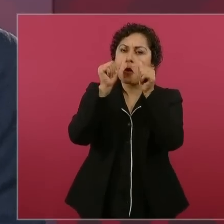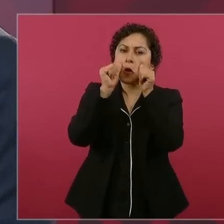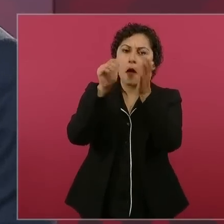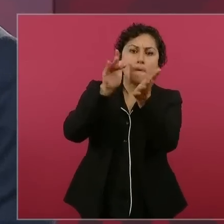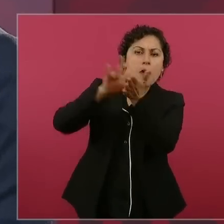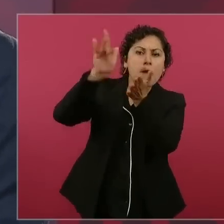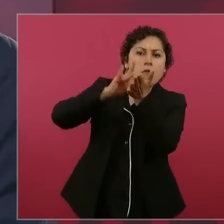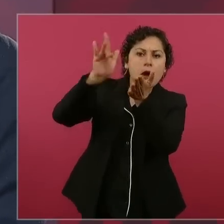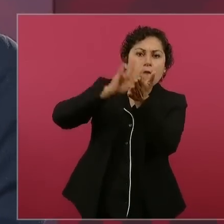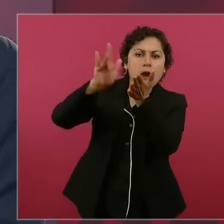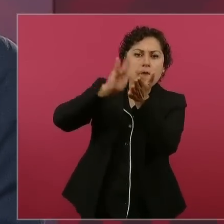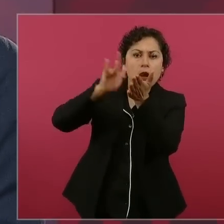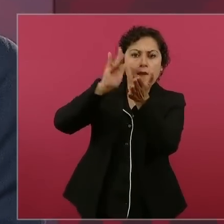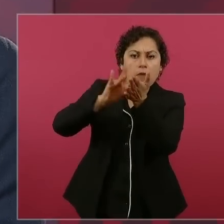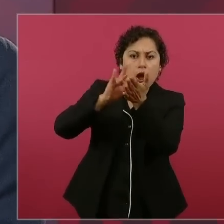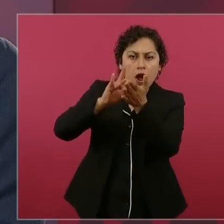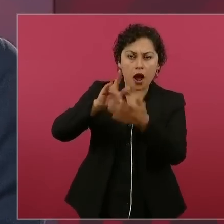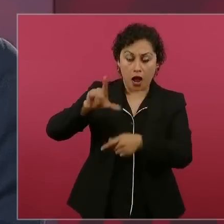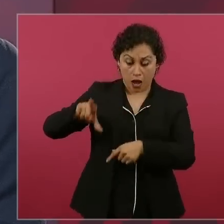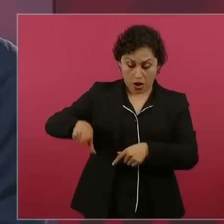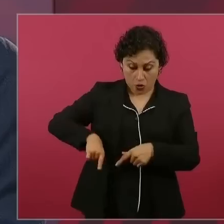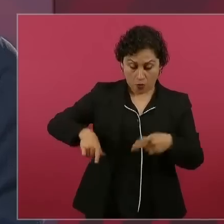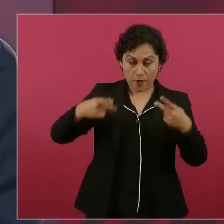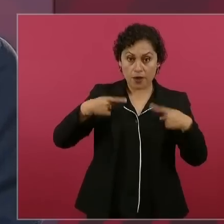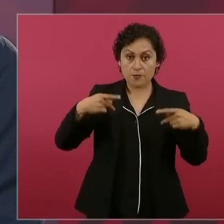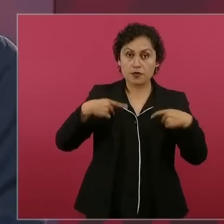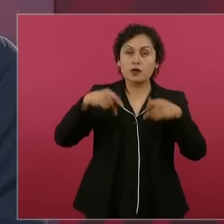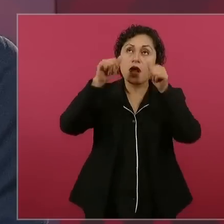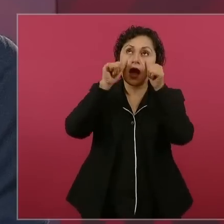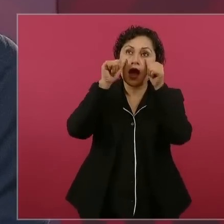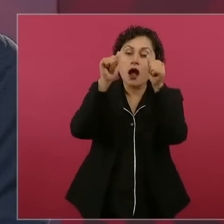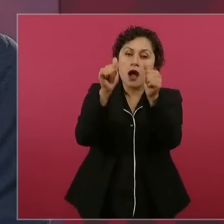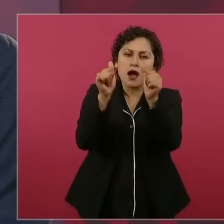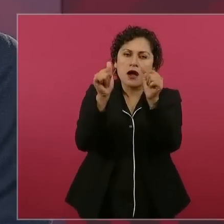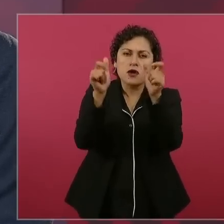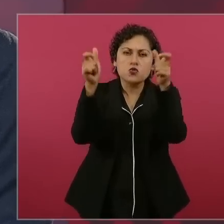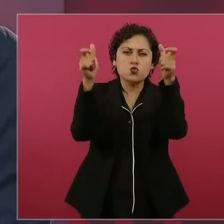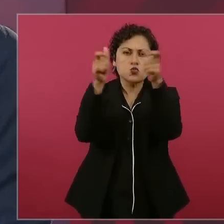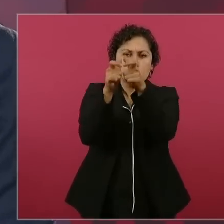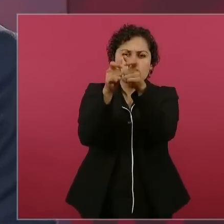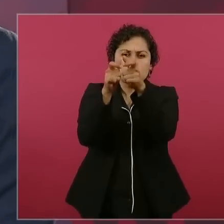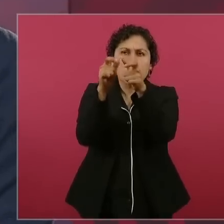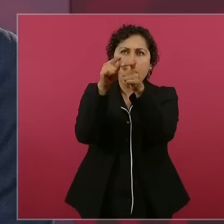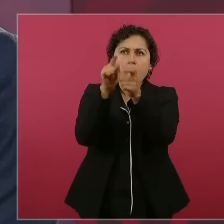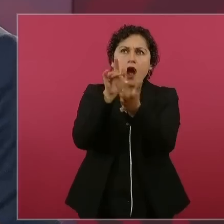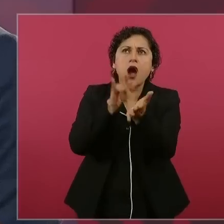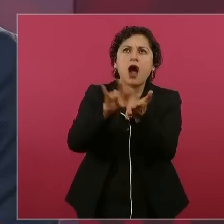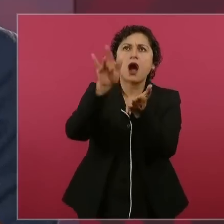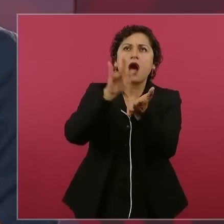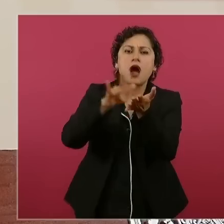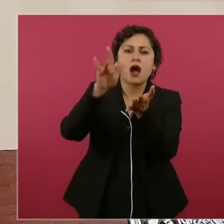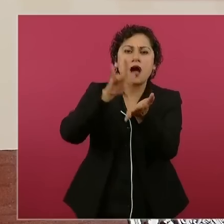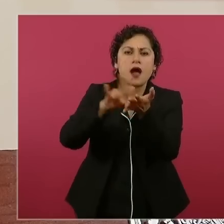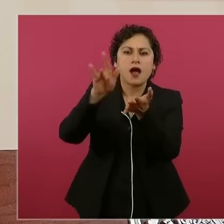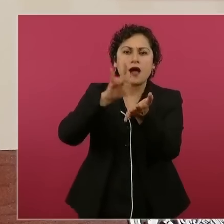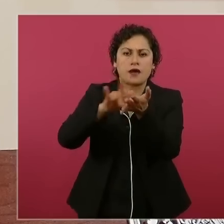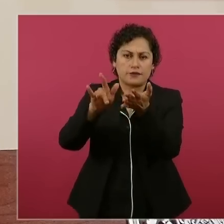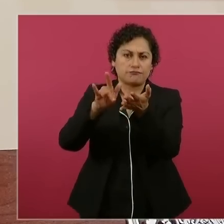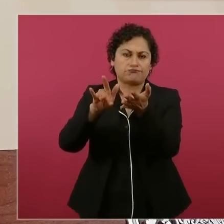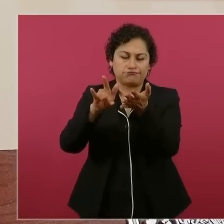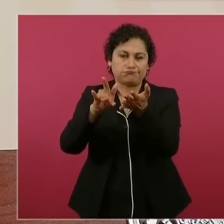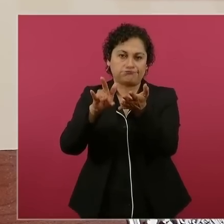El gobierno estaba al servicio de esa minoría. Y empezaron con